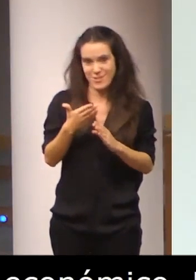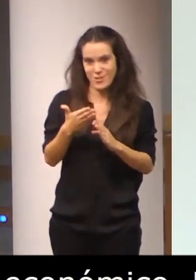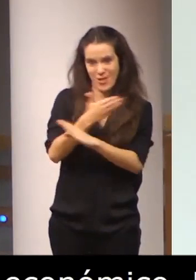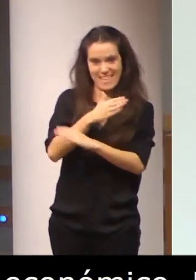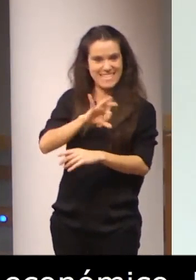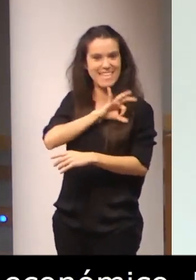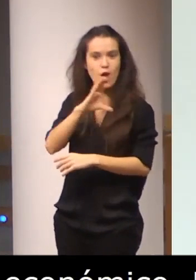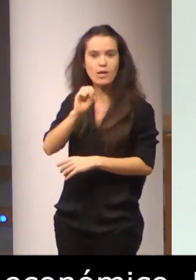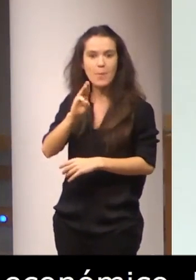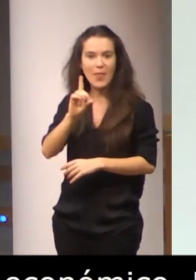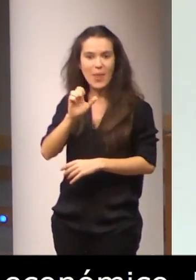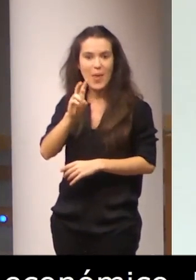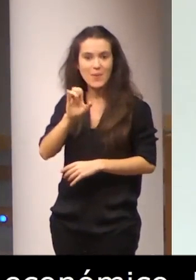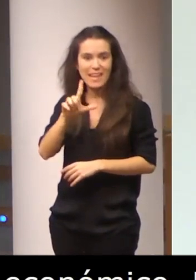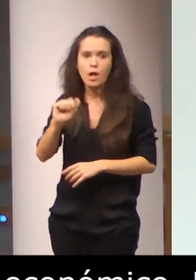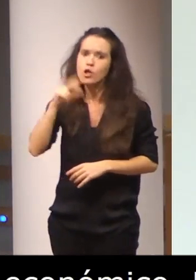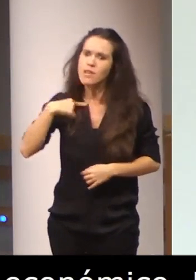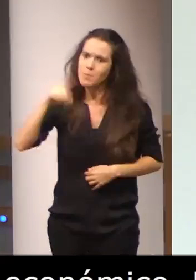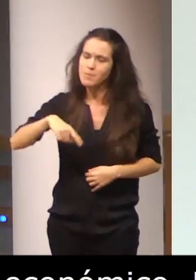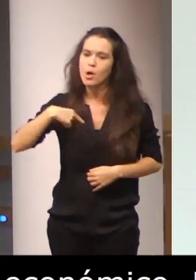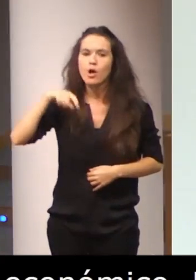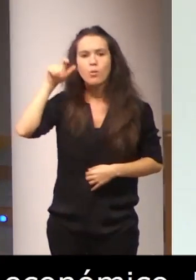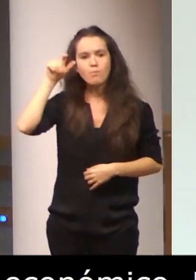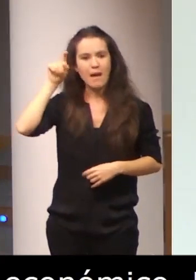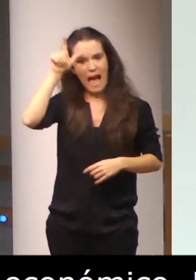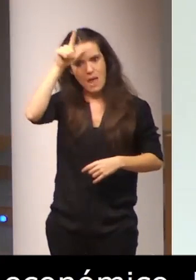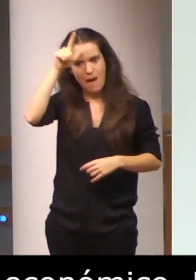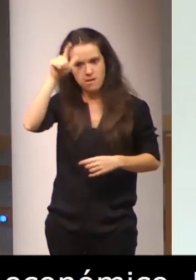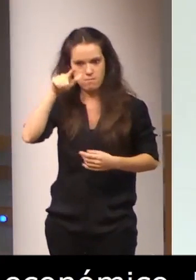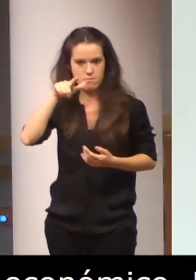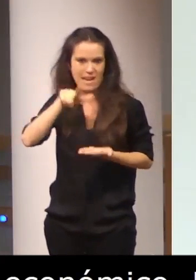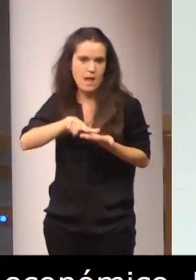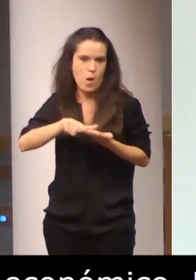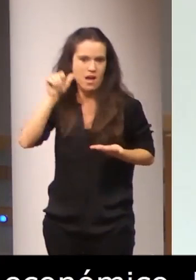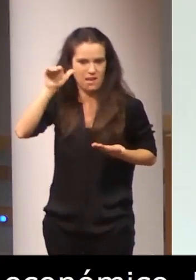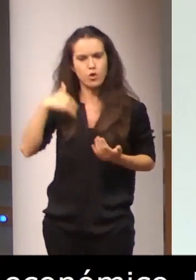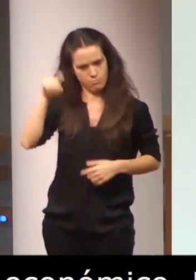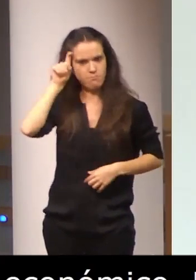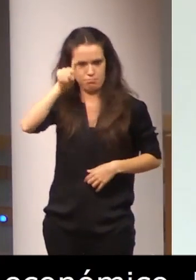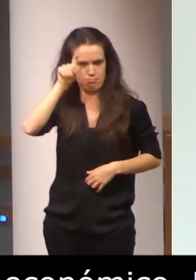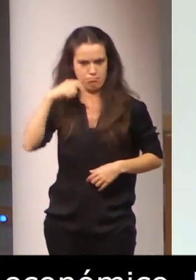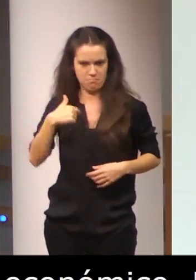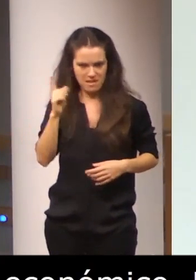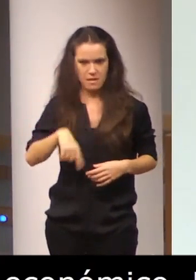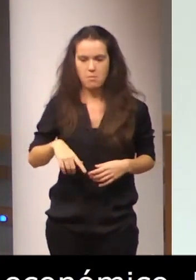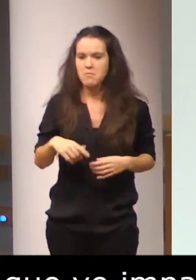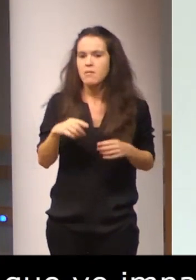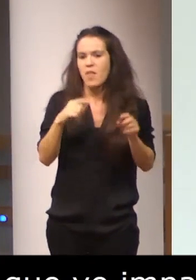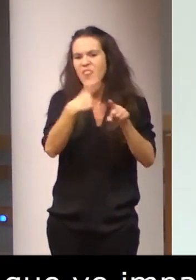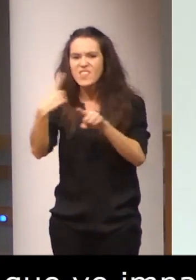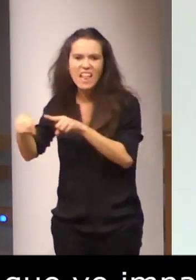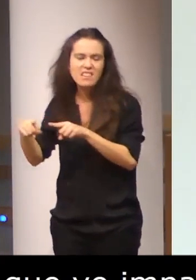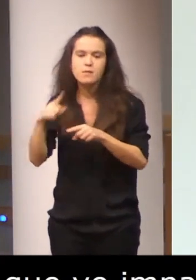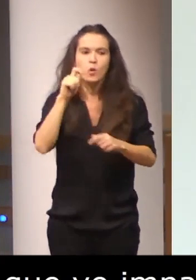señor Capdevila, yo soy también profesora de alemán. Entonces, yo imparto alemán como lengua extranjera en muchas titulaciones, en turismo,